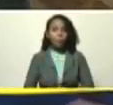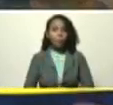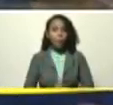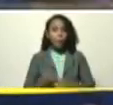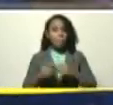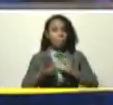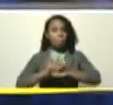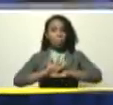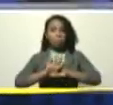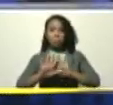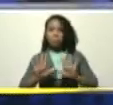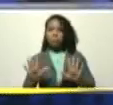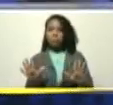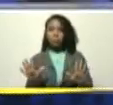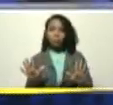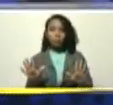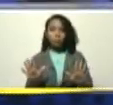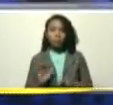ya